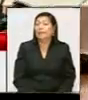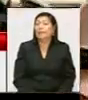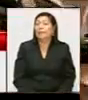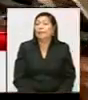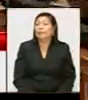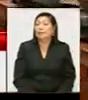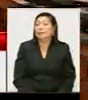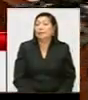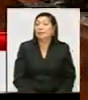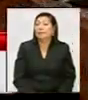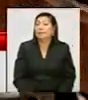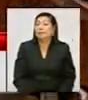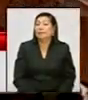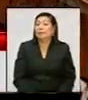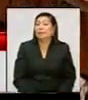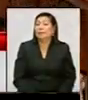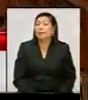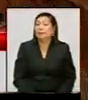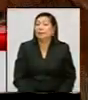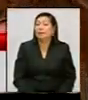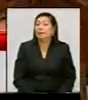Gracias por la participación.